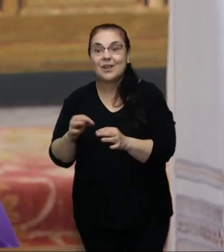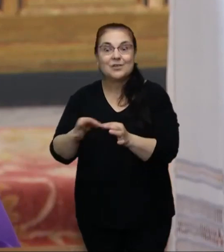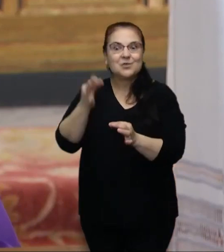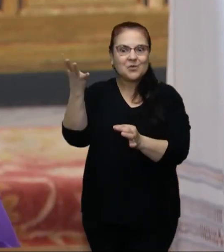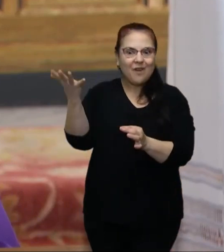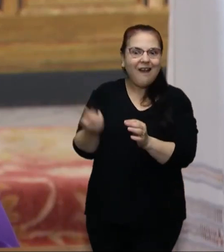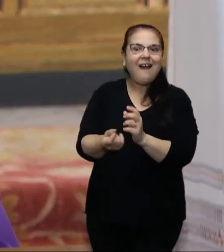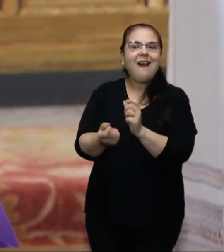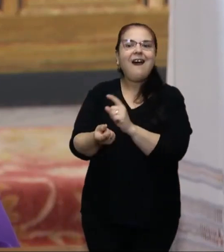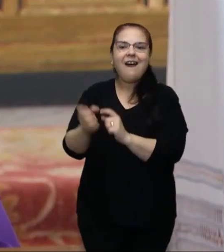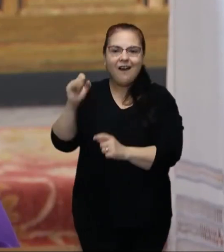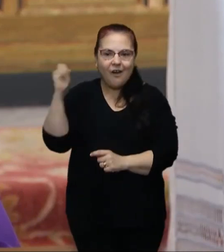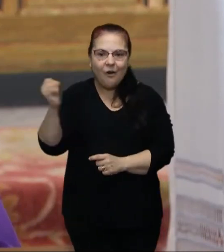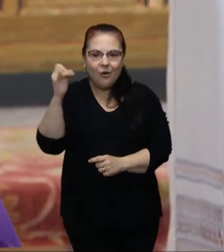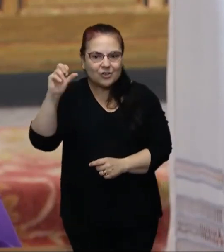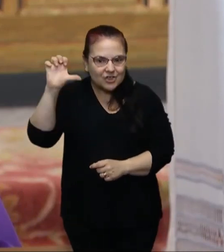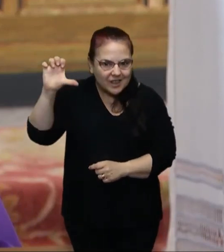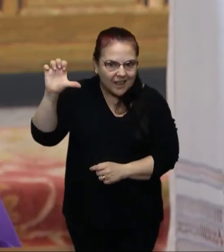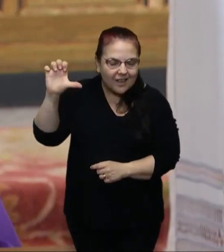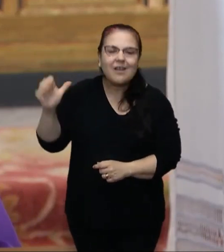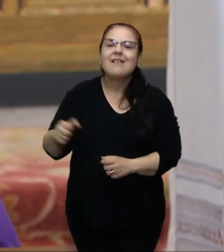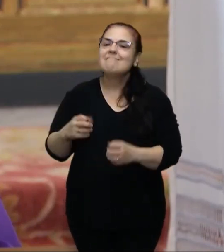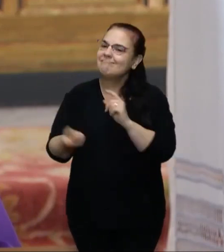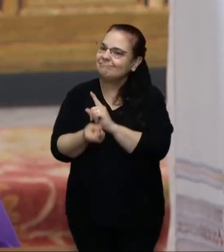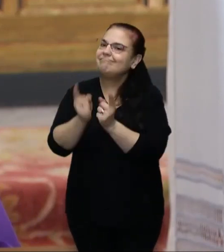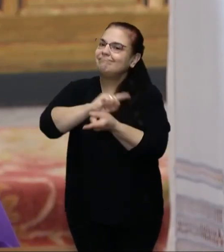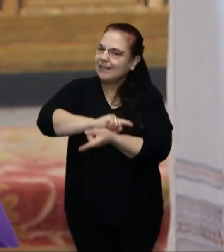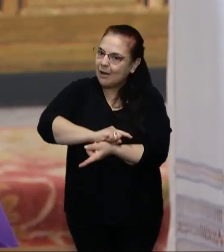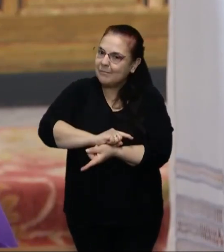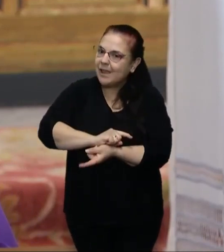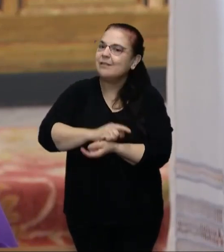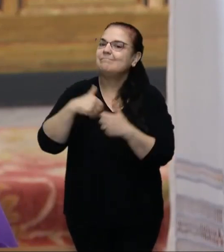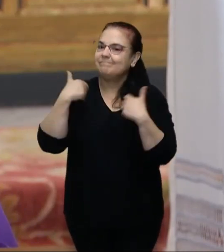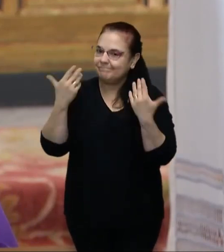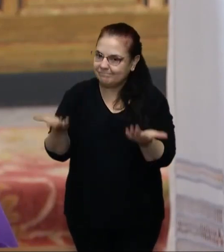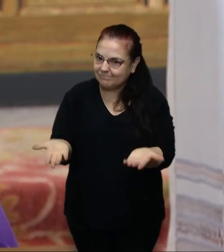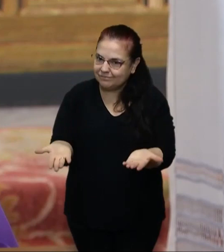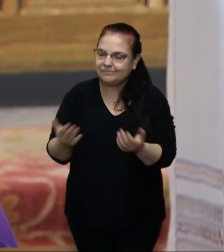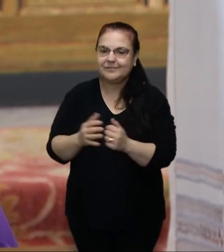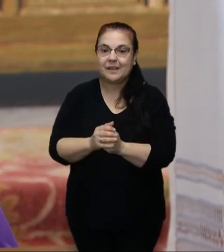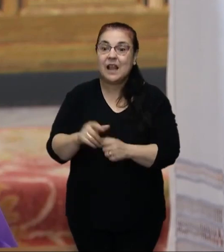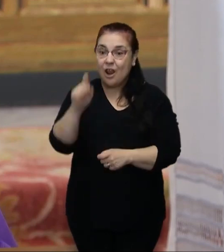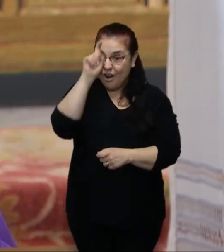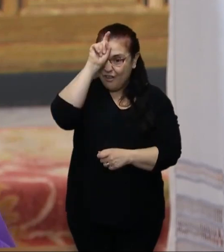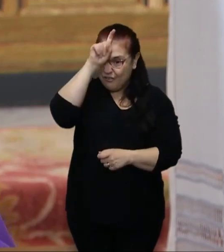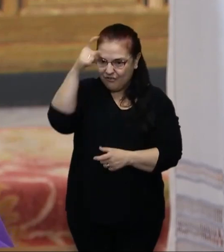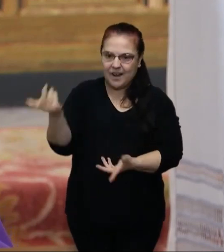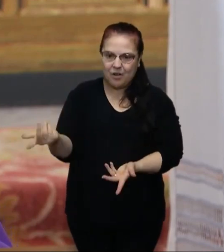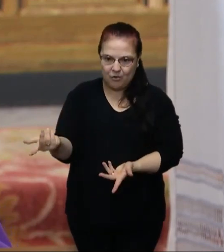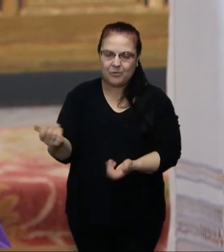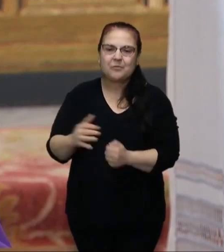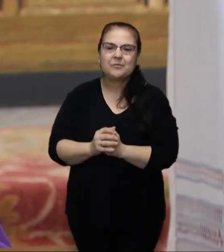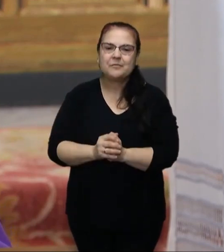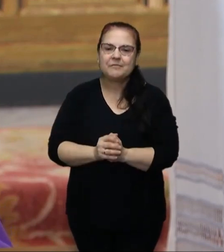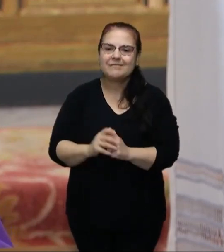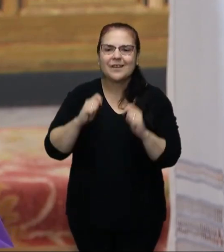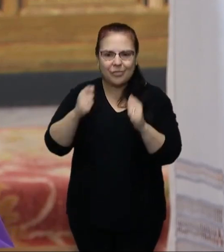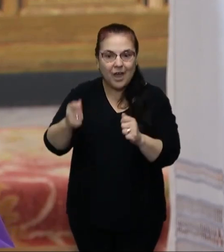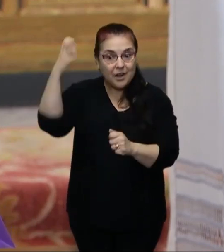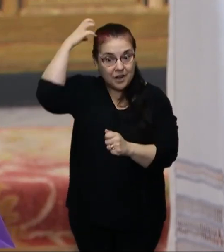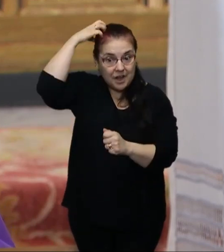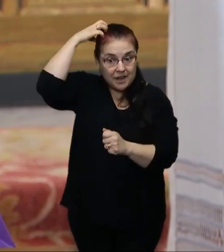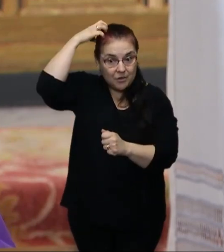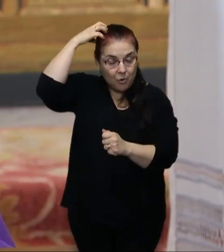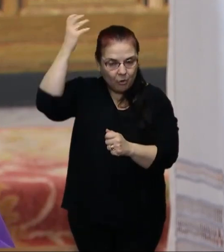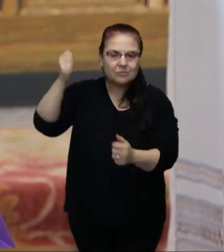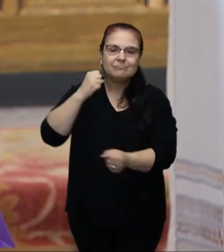José, y no solo la suya, sino que por el puesto influyente que el faraón le va a dar en el reino,